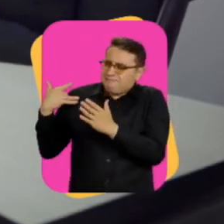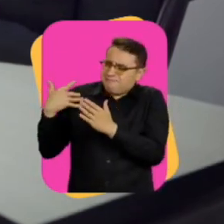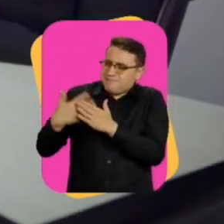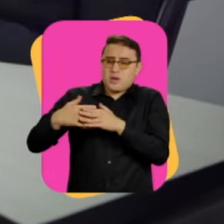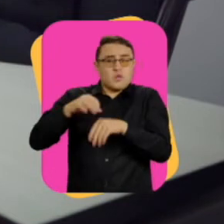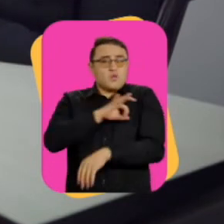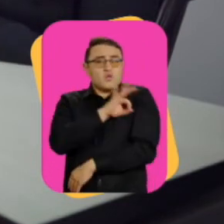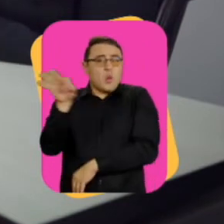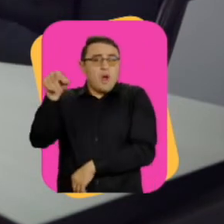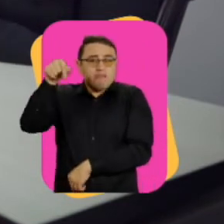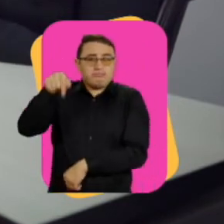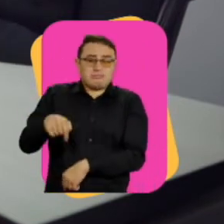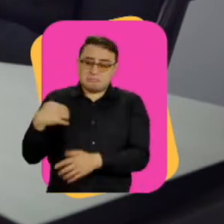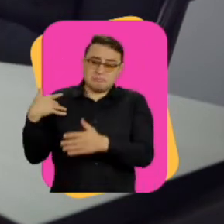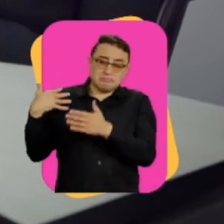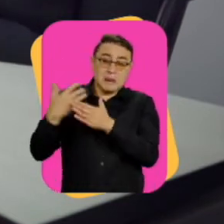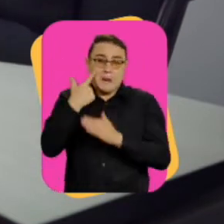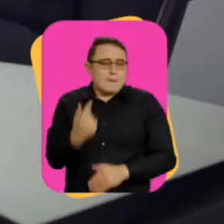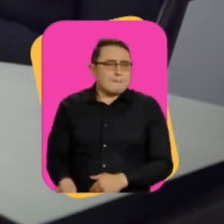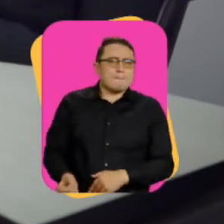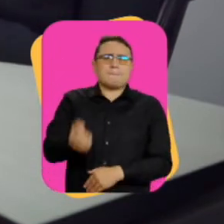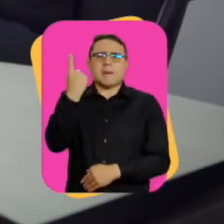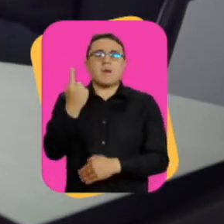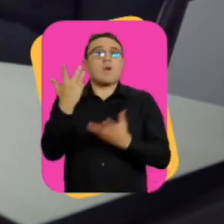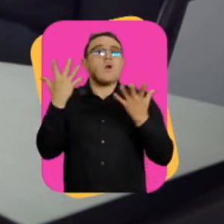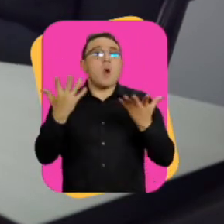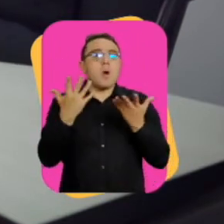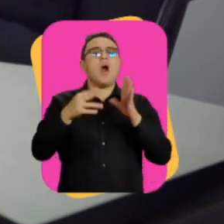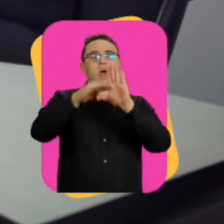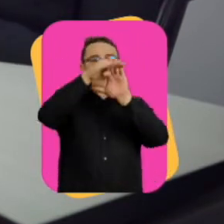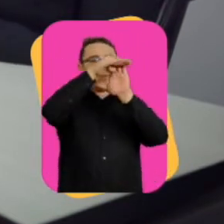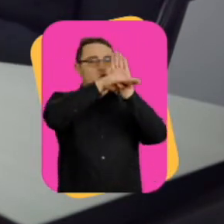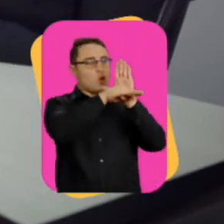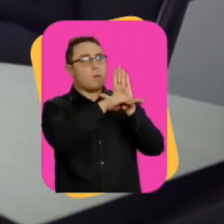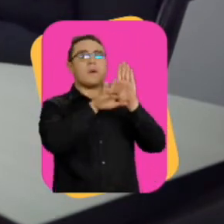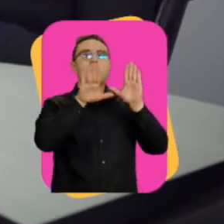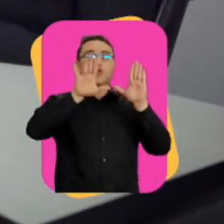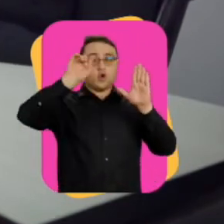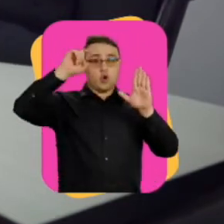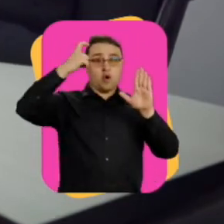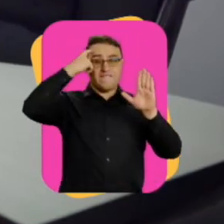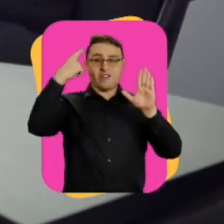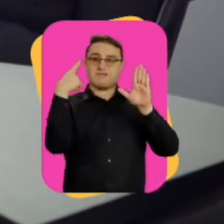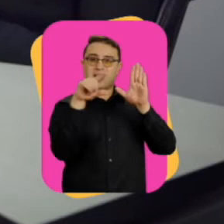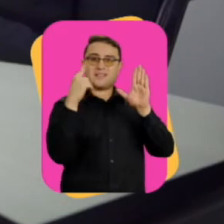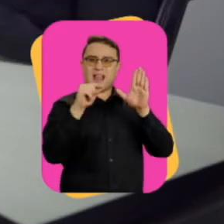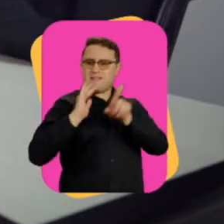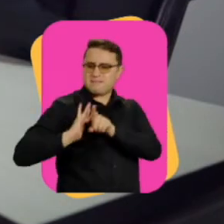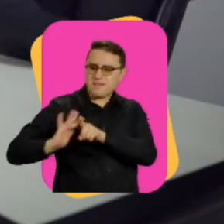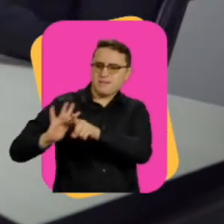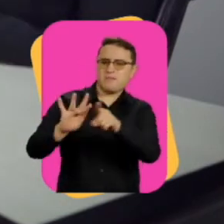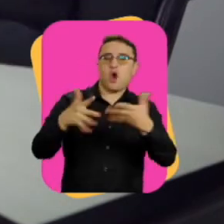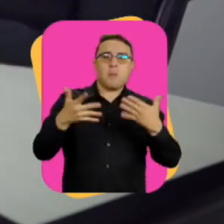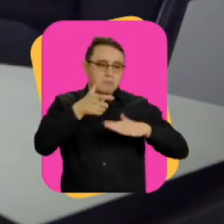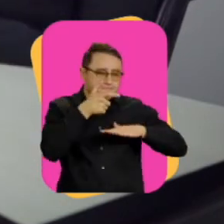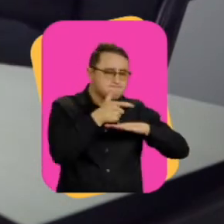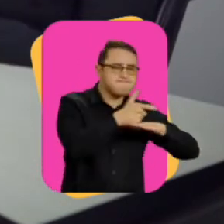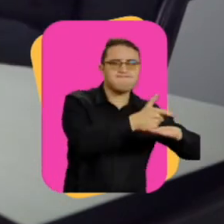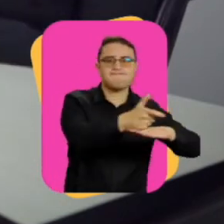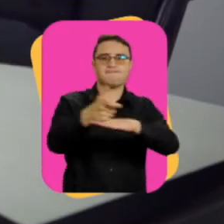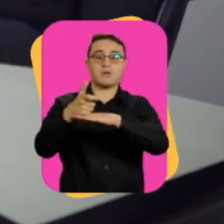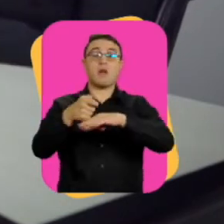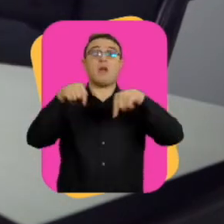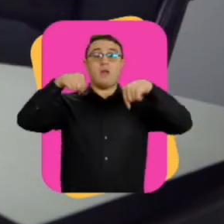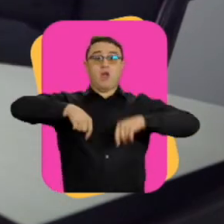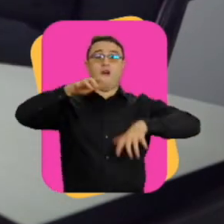entidad, que iba enfocada todo el tema de la implementación de la política de gobierno digital. Hicimos esta auditoría de